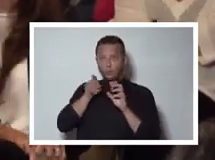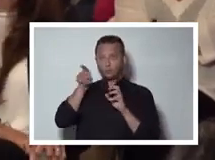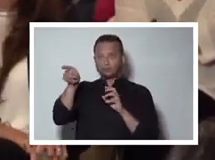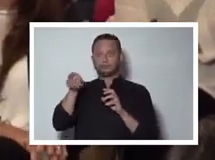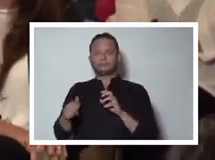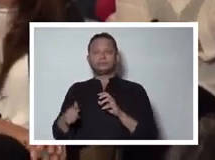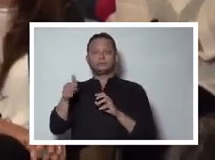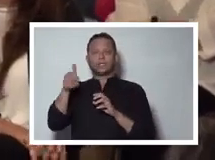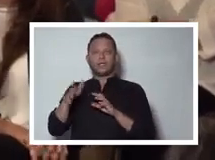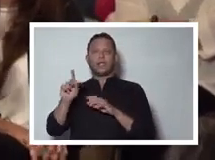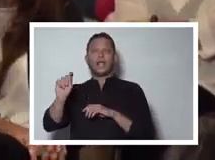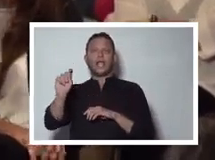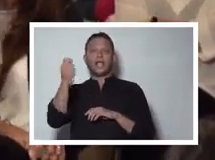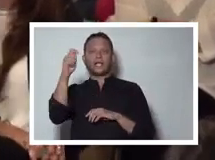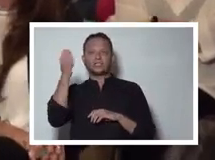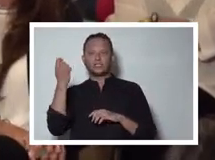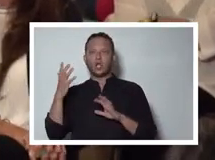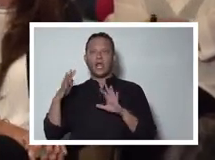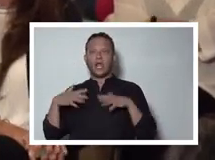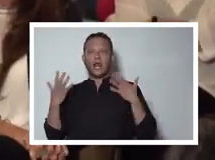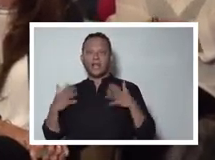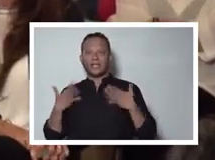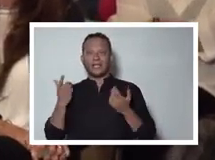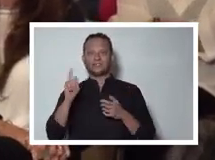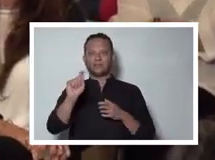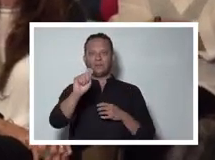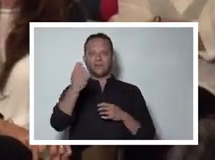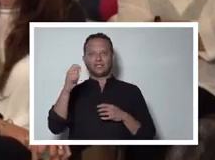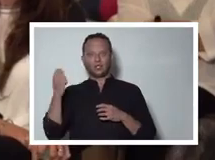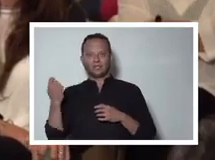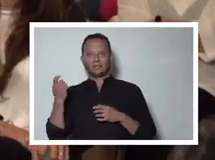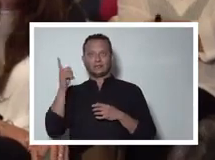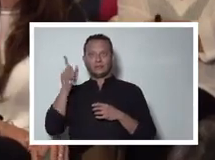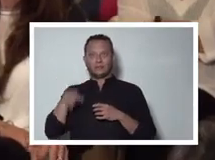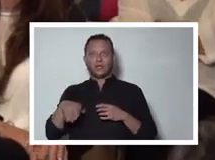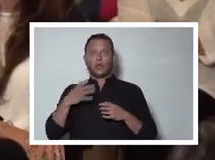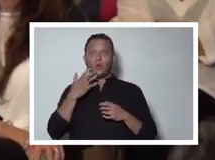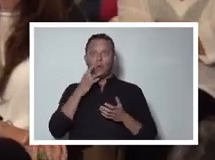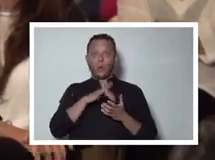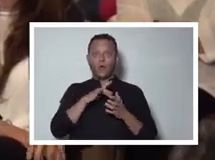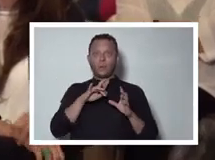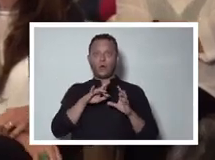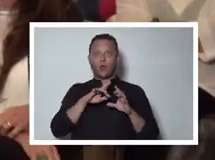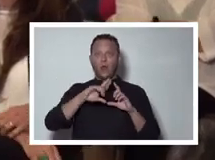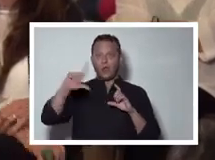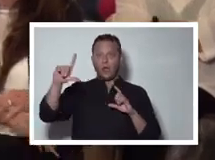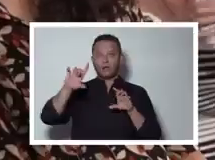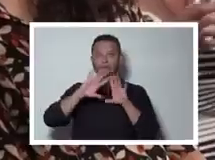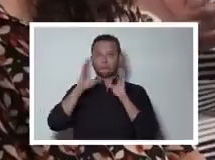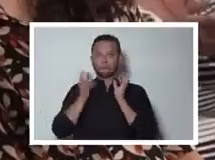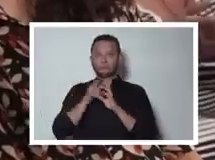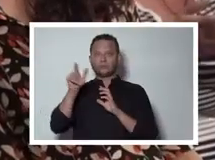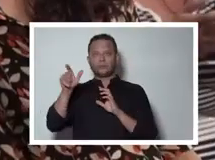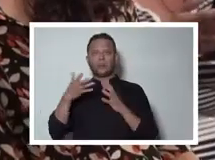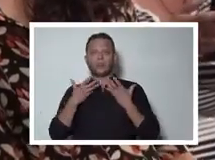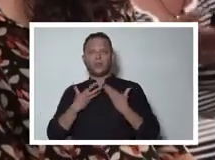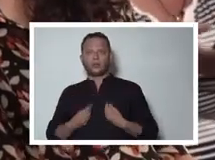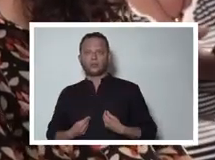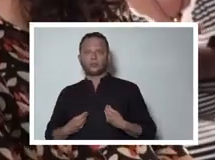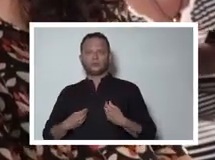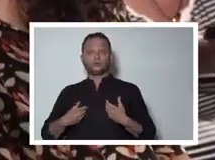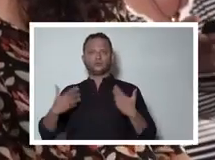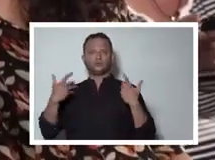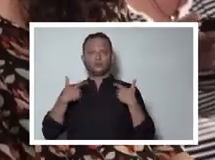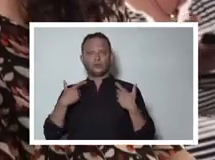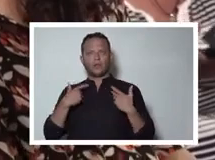grandísimos éxitos alegrías victorias y también cuando al otro lado del mundo tenéis derrotas y sufrís